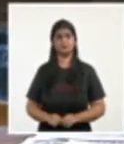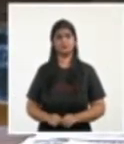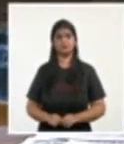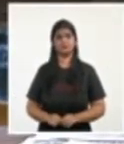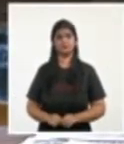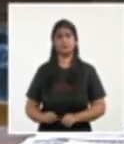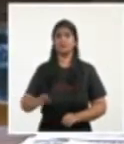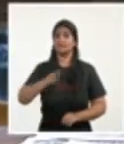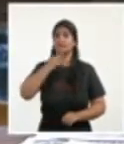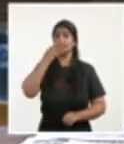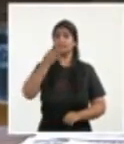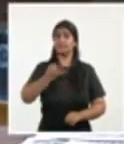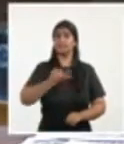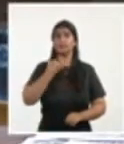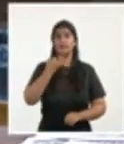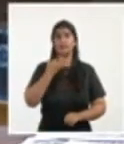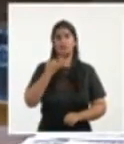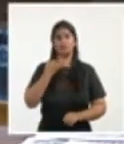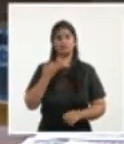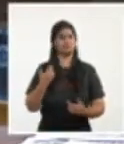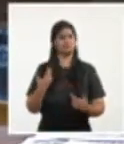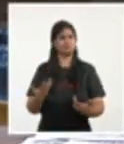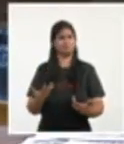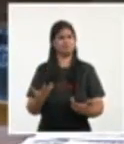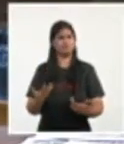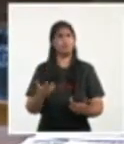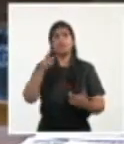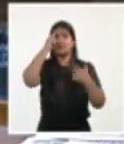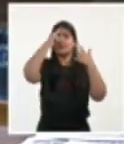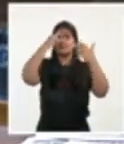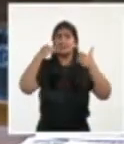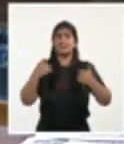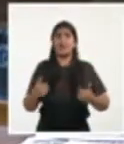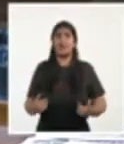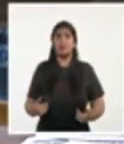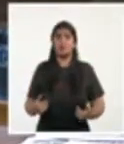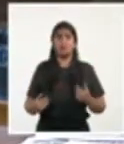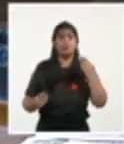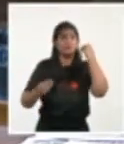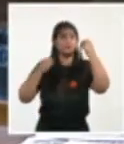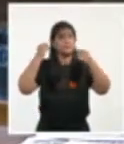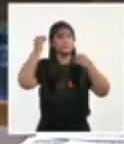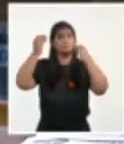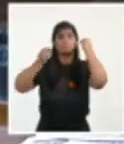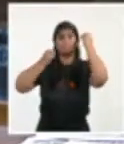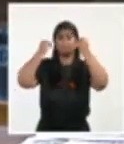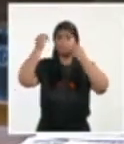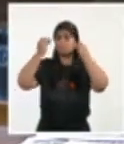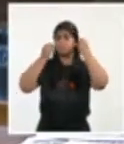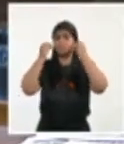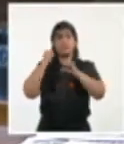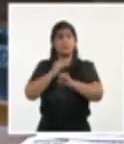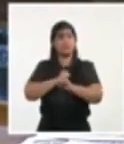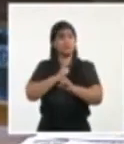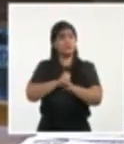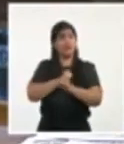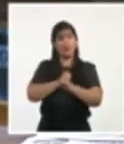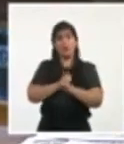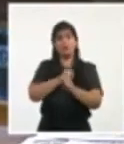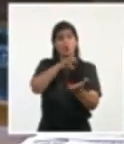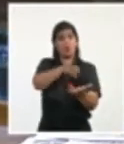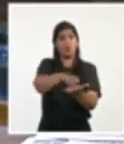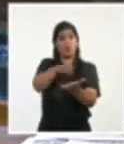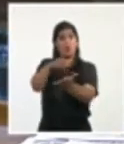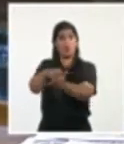generando una importante sobrecarga del sistema de salud, con incremento marcado en la utilización de las capacidades que